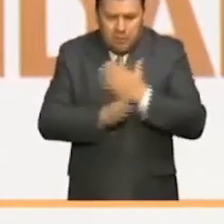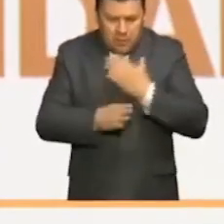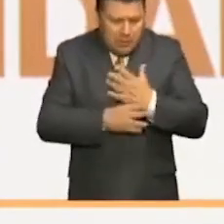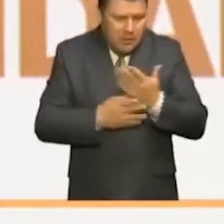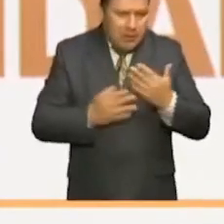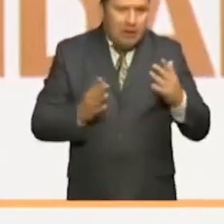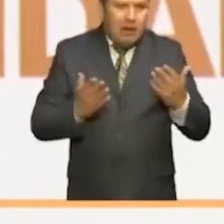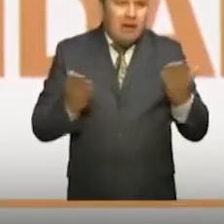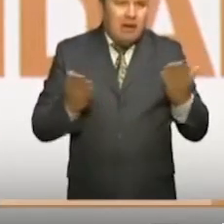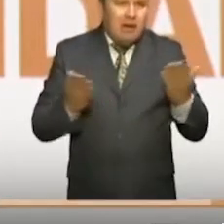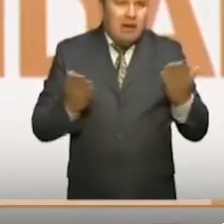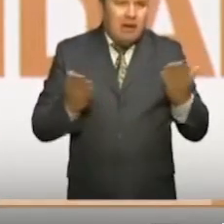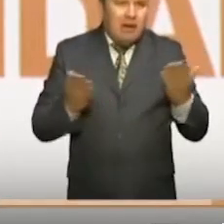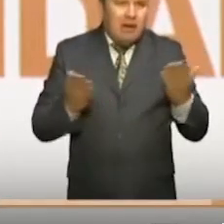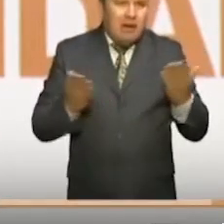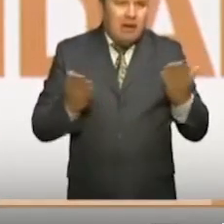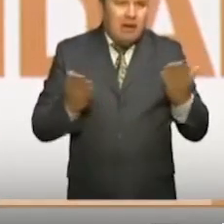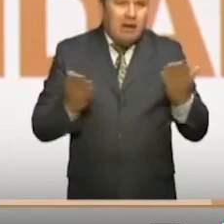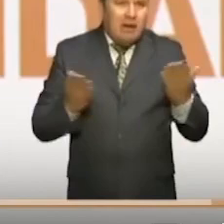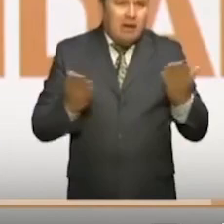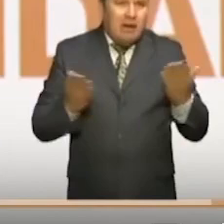tener que cerrar sus restaurantes